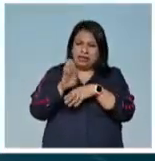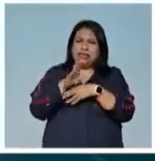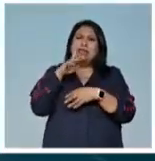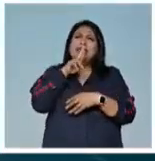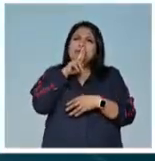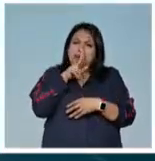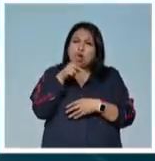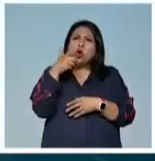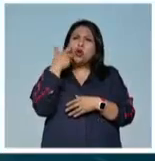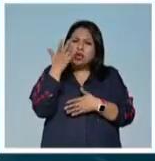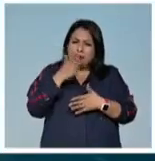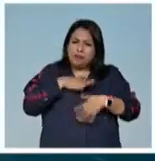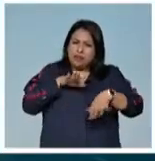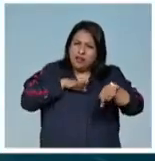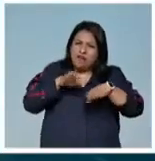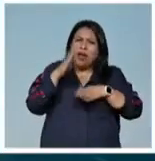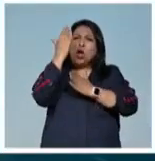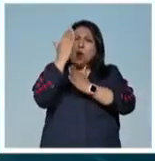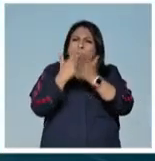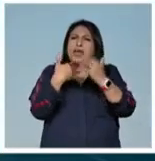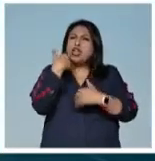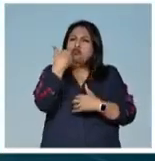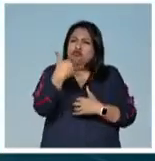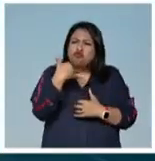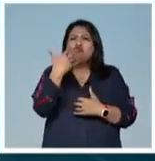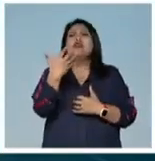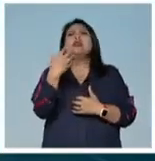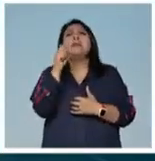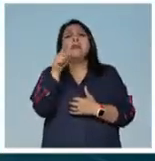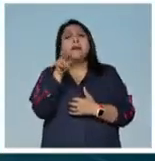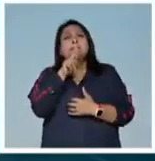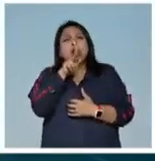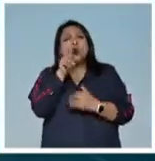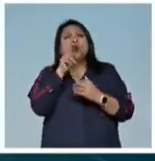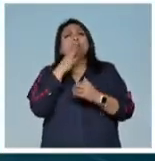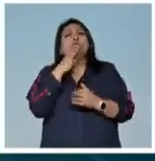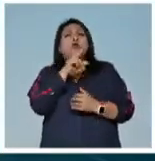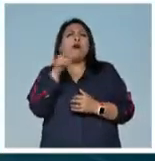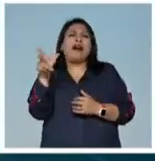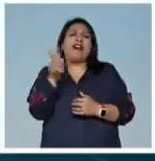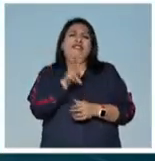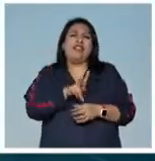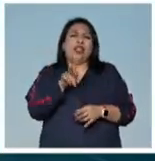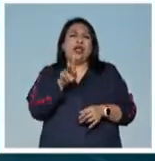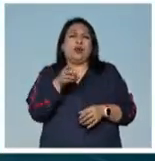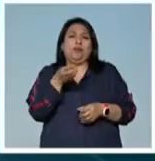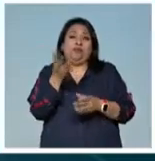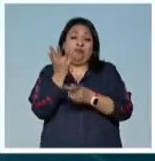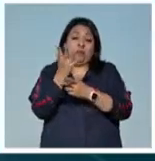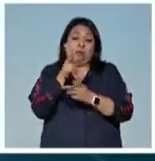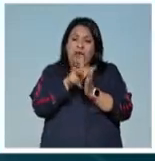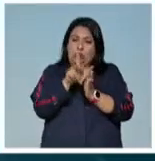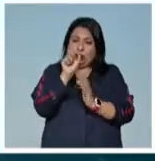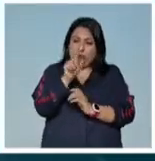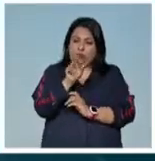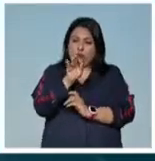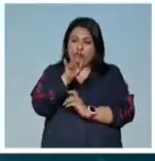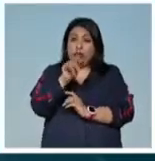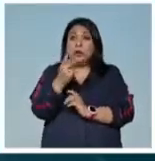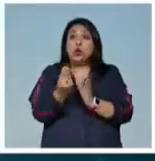mejorar sus prácticas, reducir emisiones de carbono y optimizar el uso de fertilizantes, reporta Financial Times. Pero si el